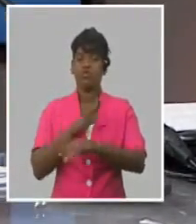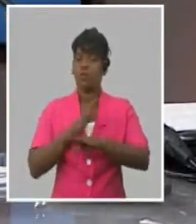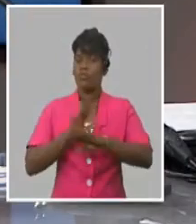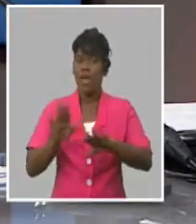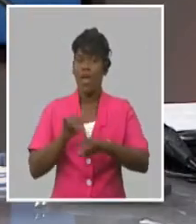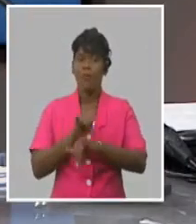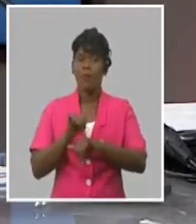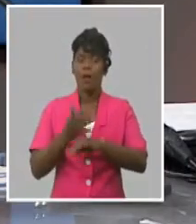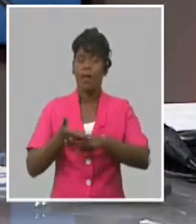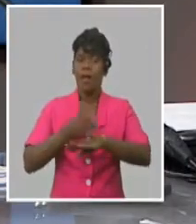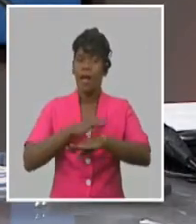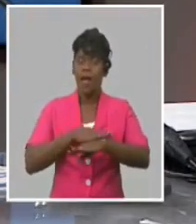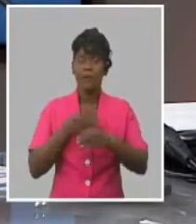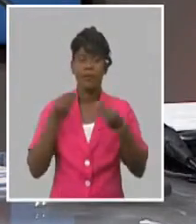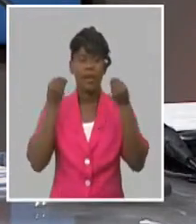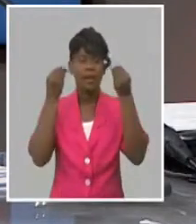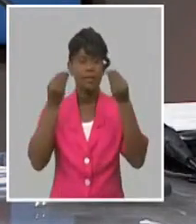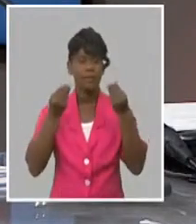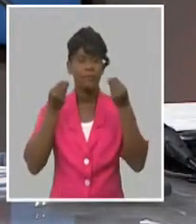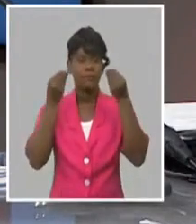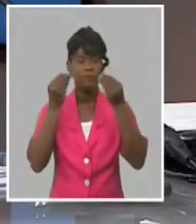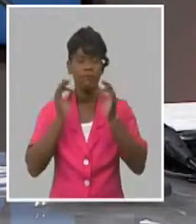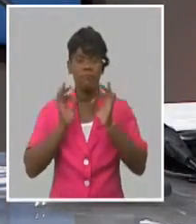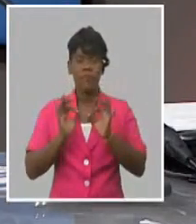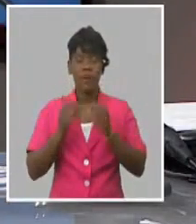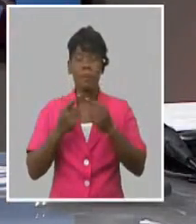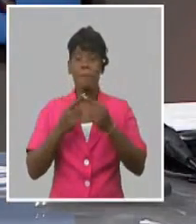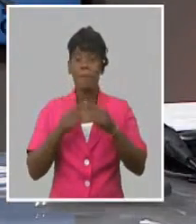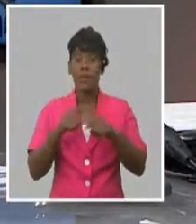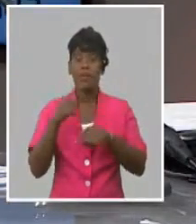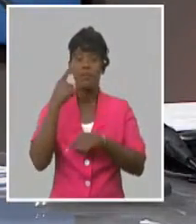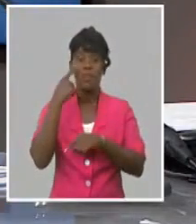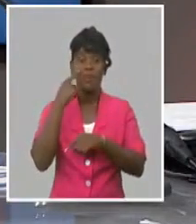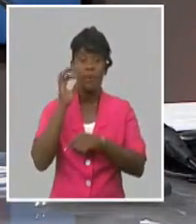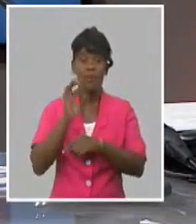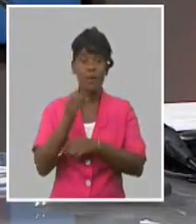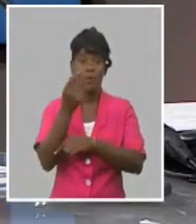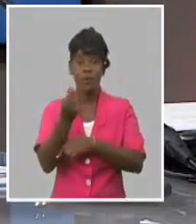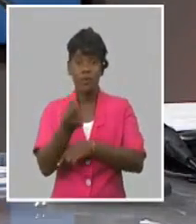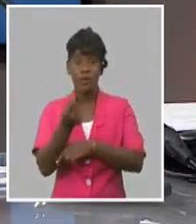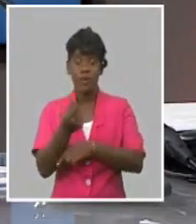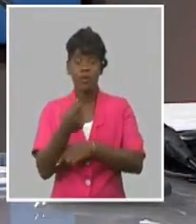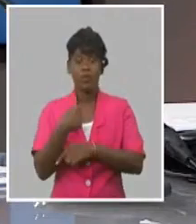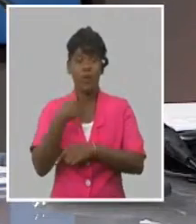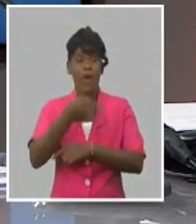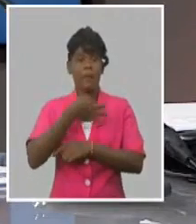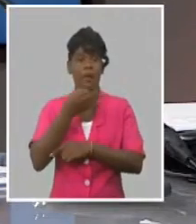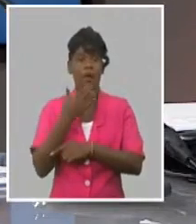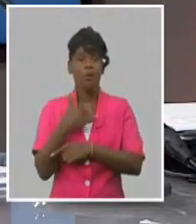estudiadas. Pero en términos monetarios, te voy a explicar lo siguiente.